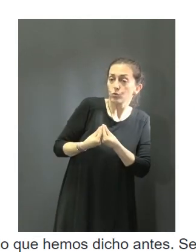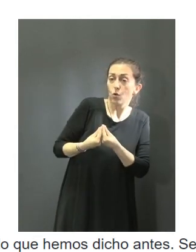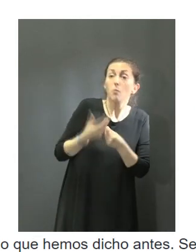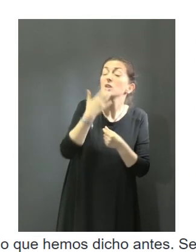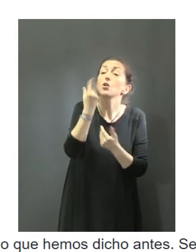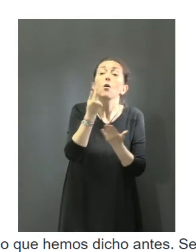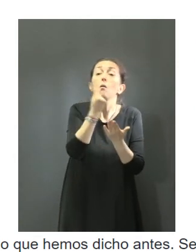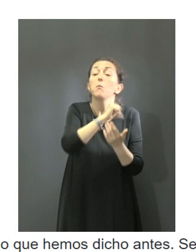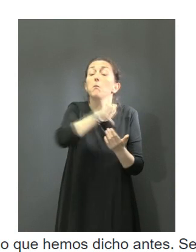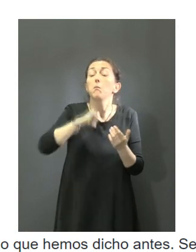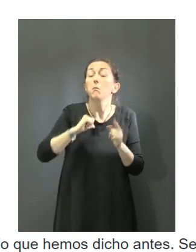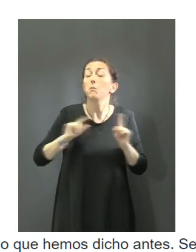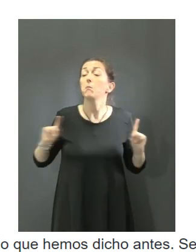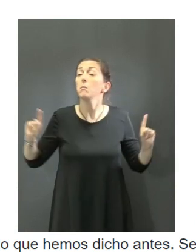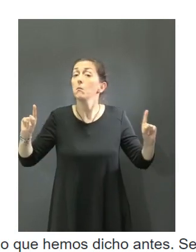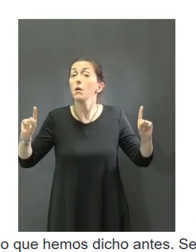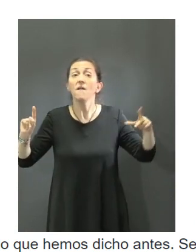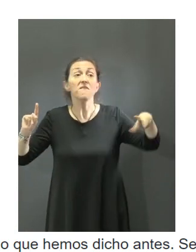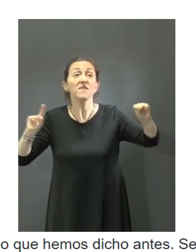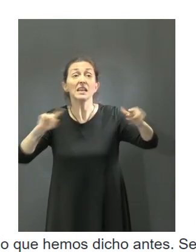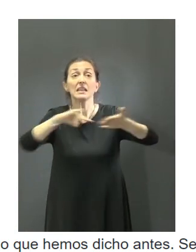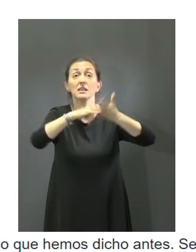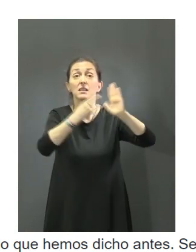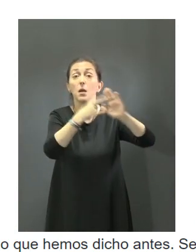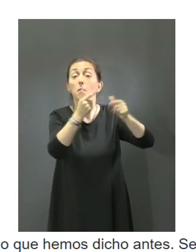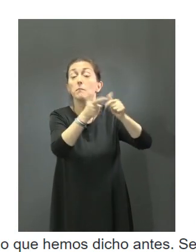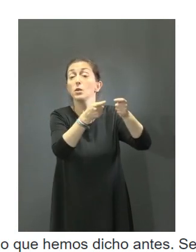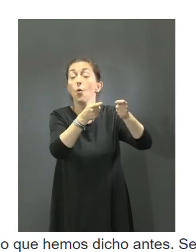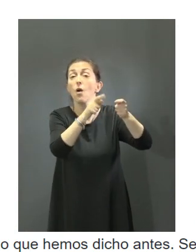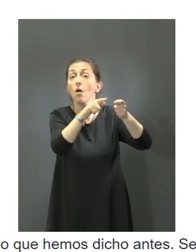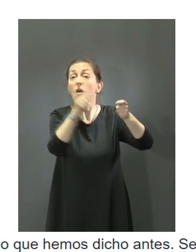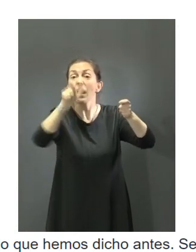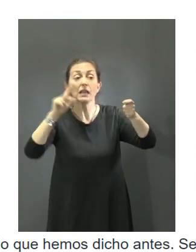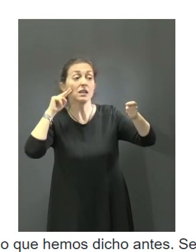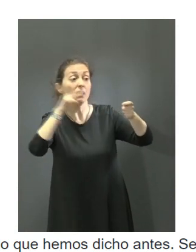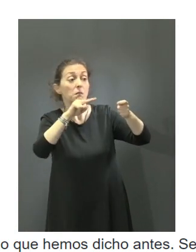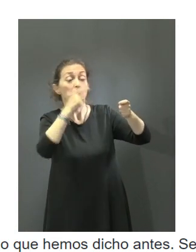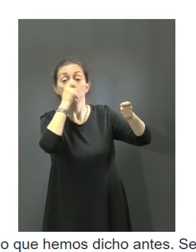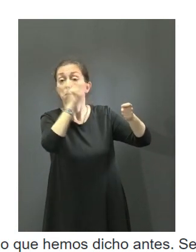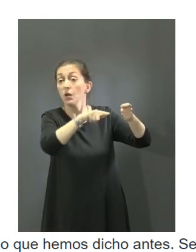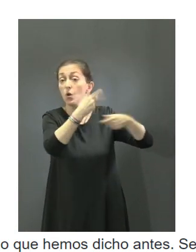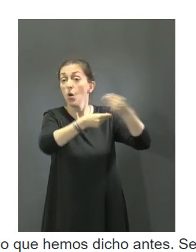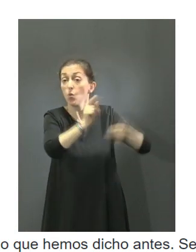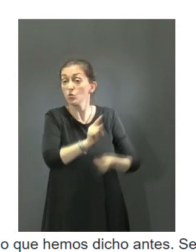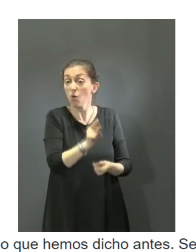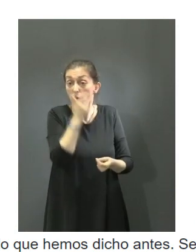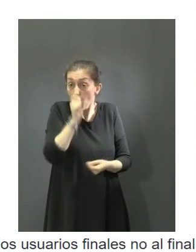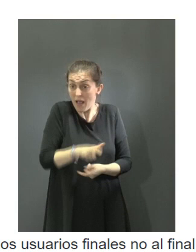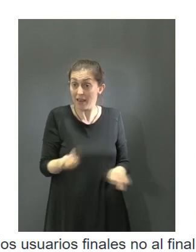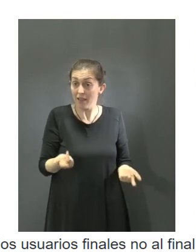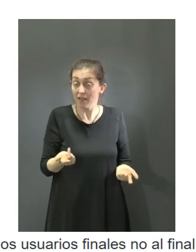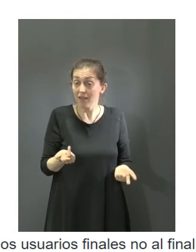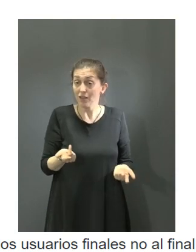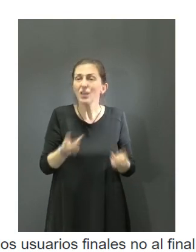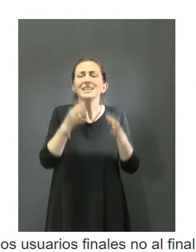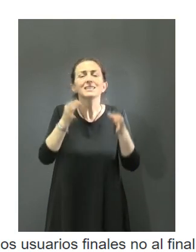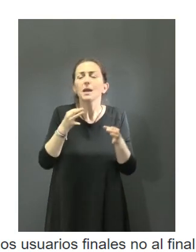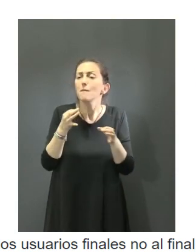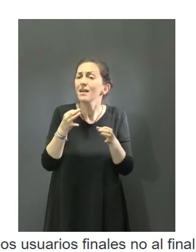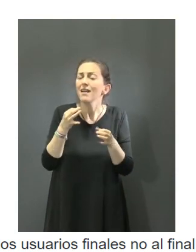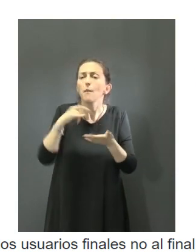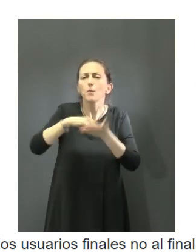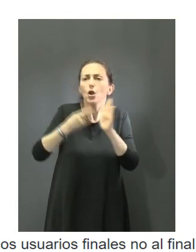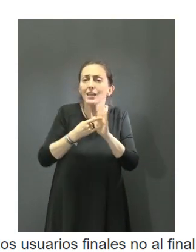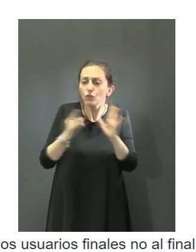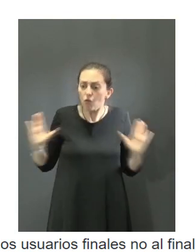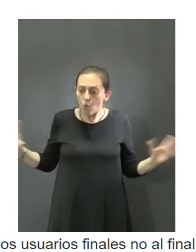bueno, pues que no, la gente no quiere usar, por lo que sea, ¿no? Entonces, creo que se es cada vez más consciente. Los proyectos en consorciados siempre tienen esos